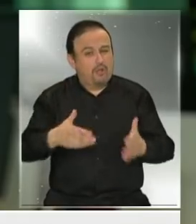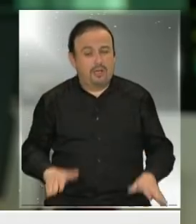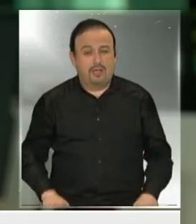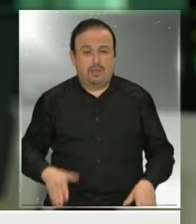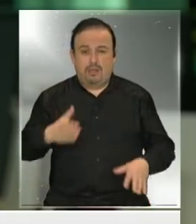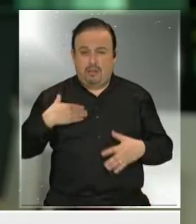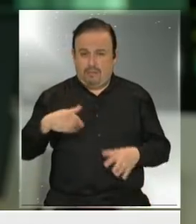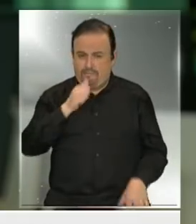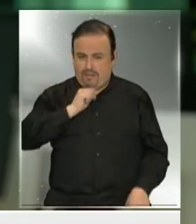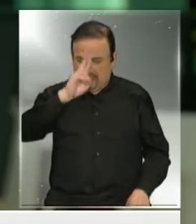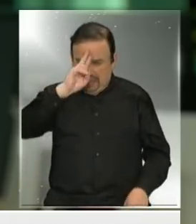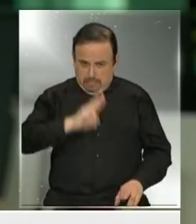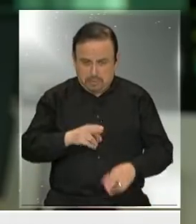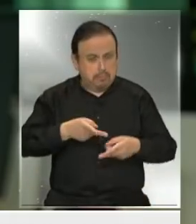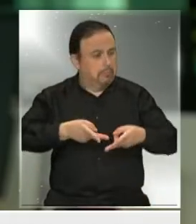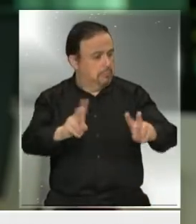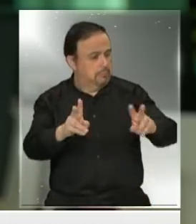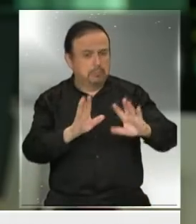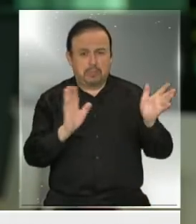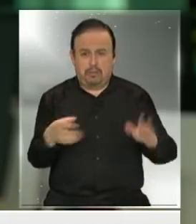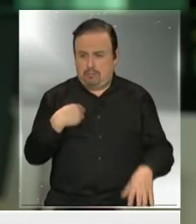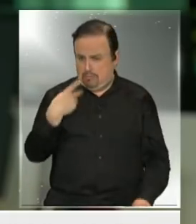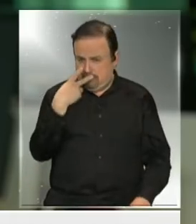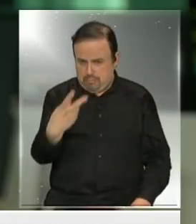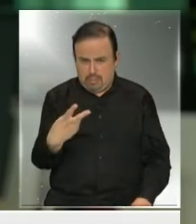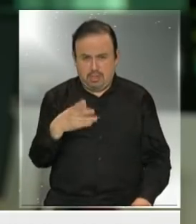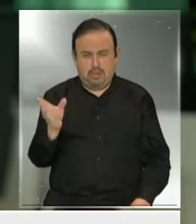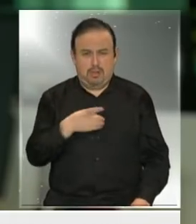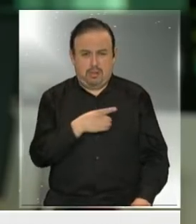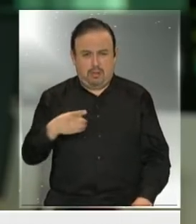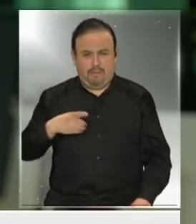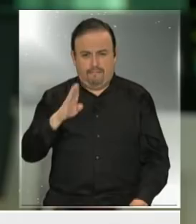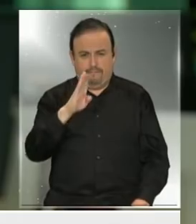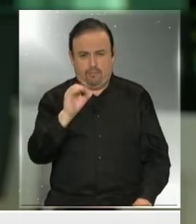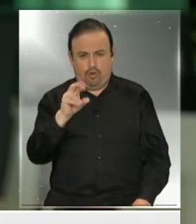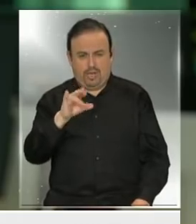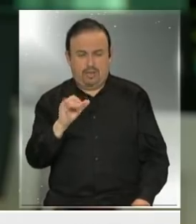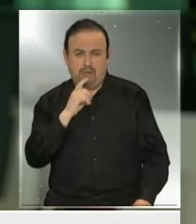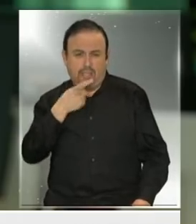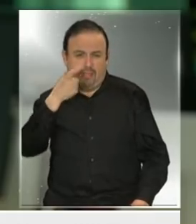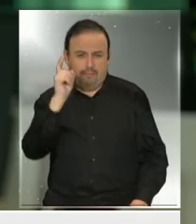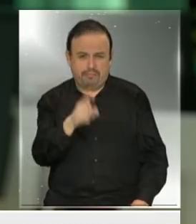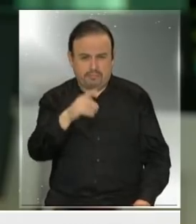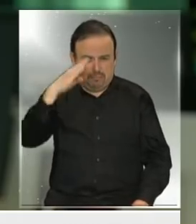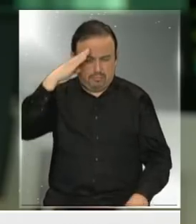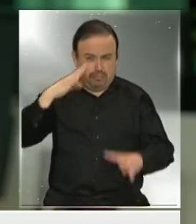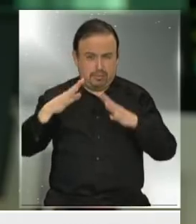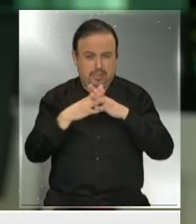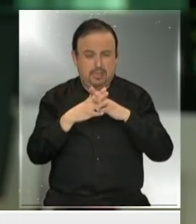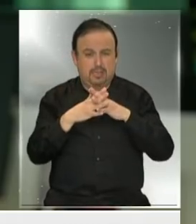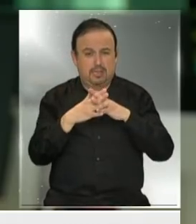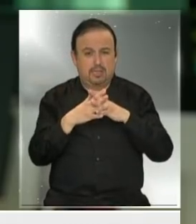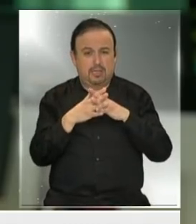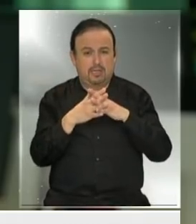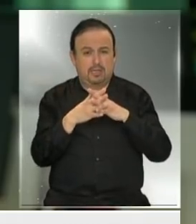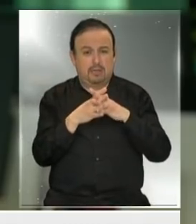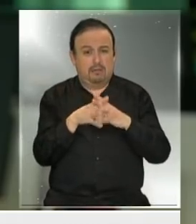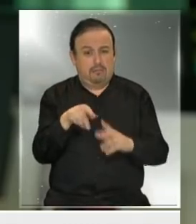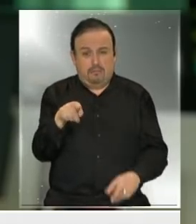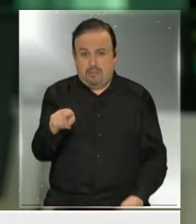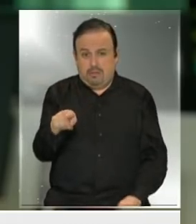permitimos la falta de respeto como las que vemos en el diputado boric de insultar a un militar que él